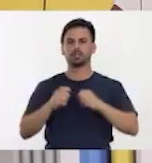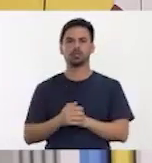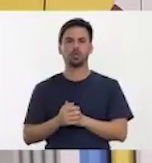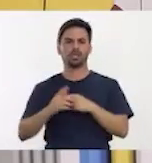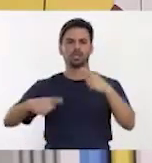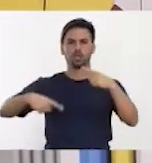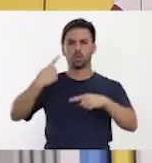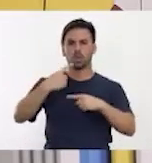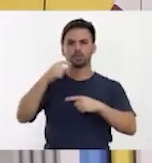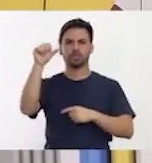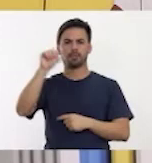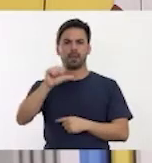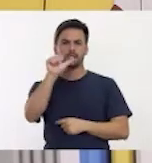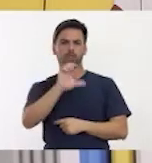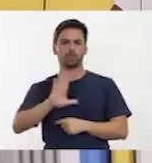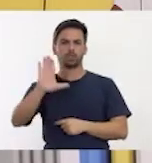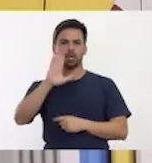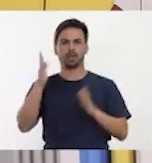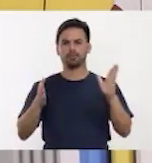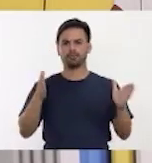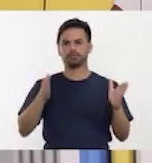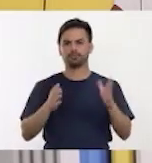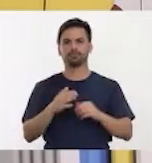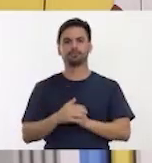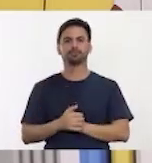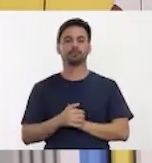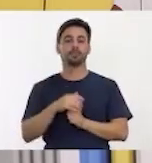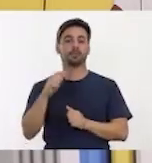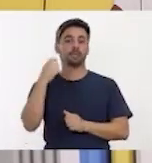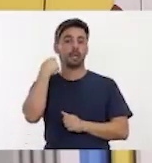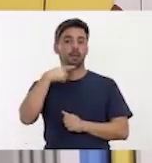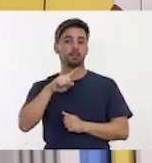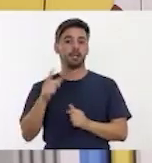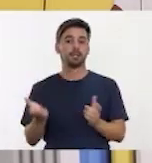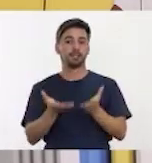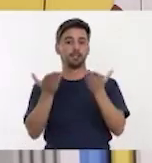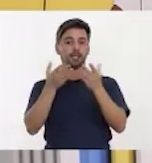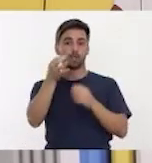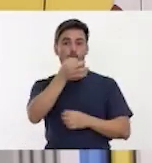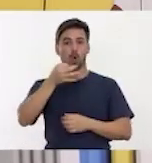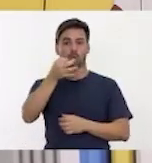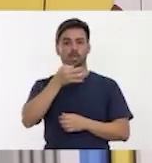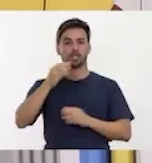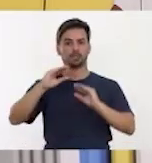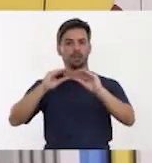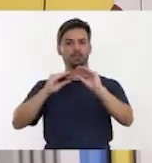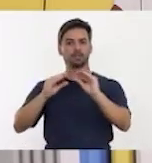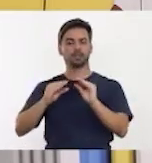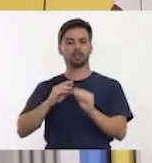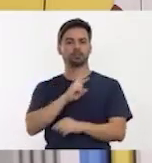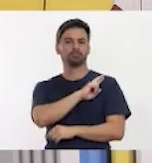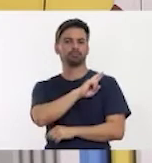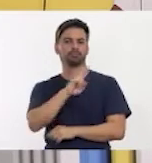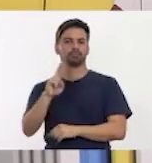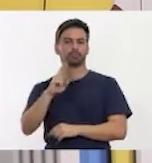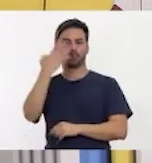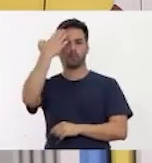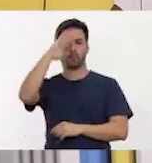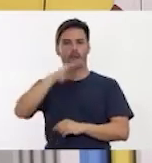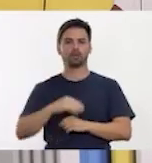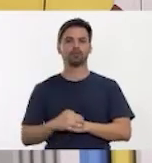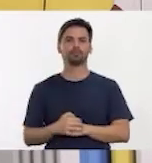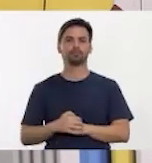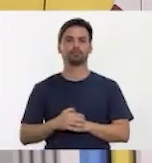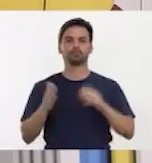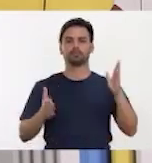en este periodo, así como el desarrollo organizativo del movimiento revolucionario cubano